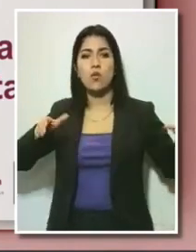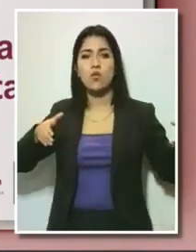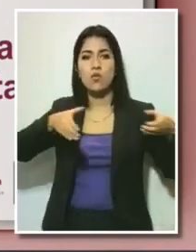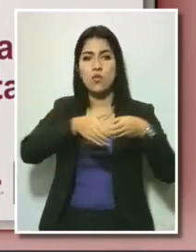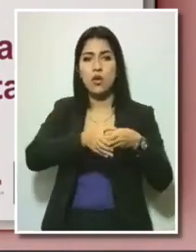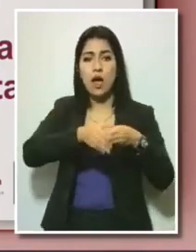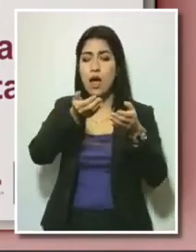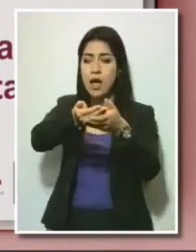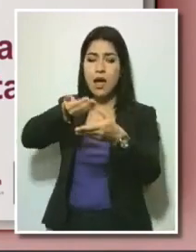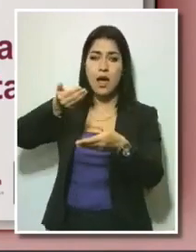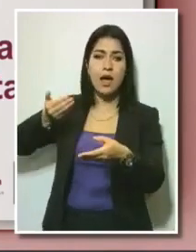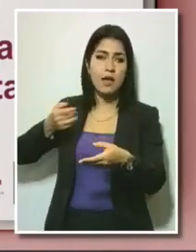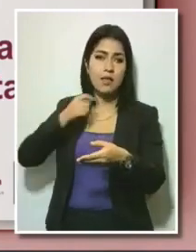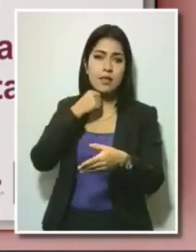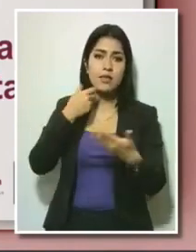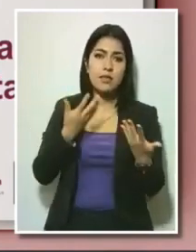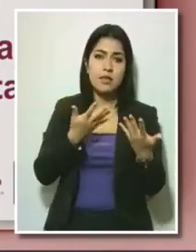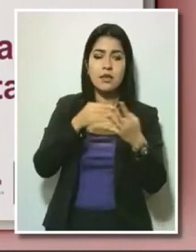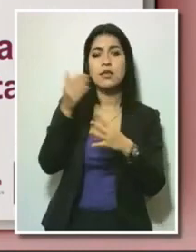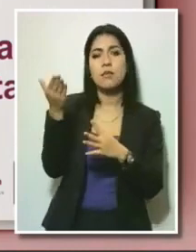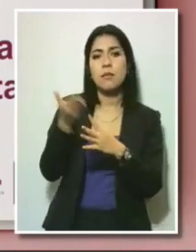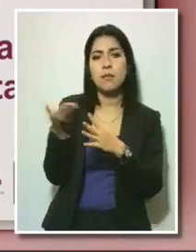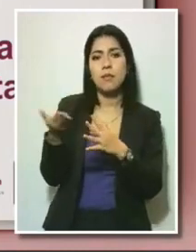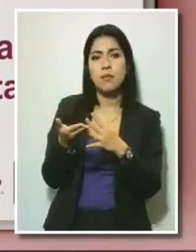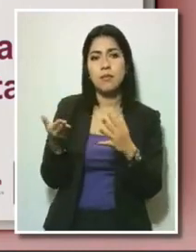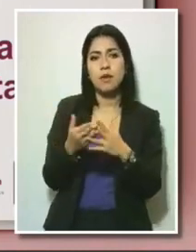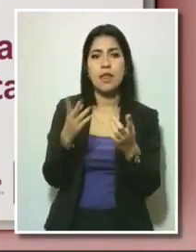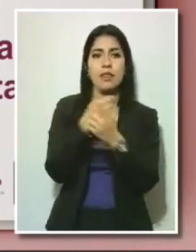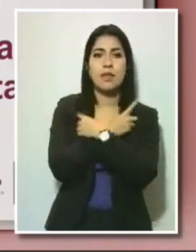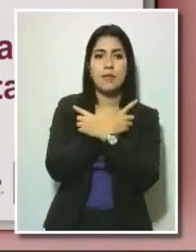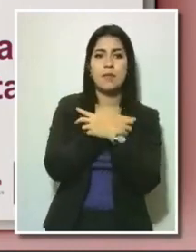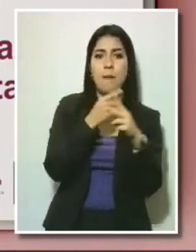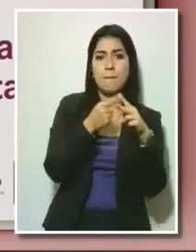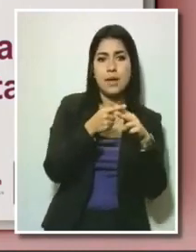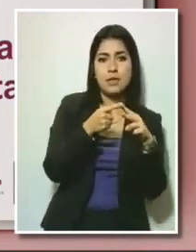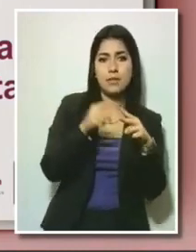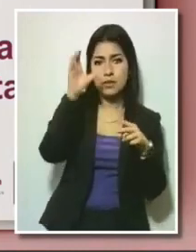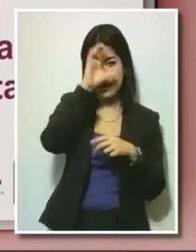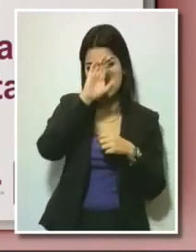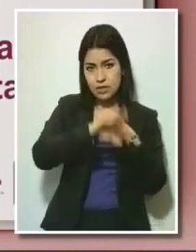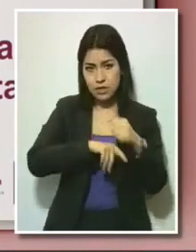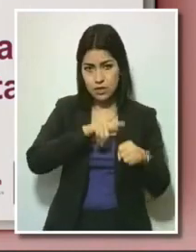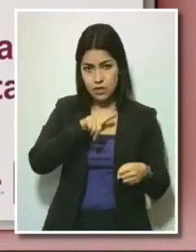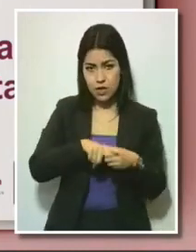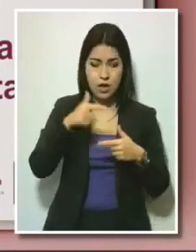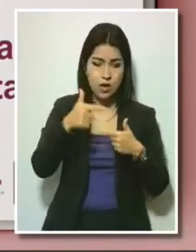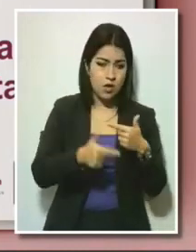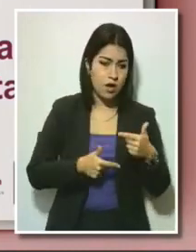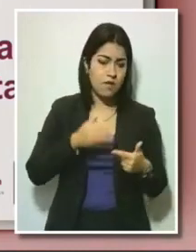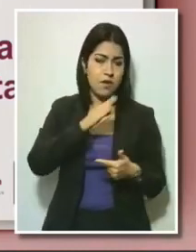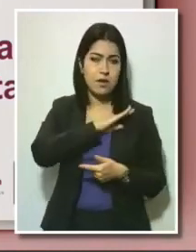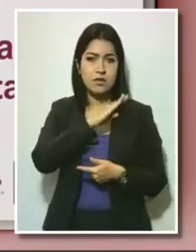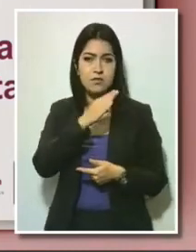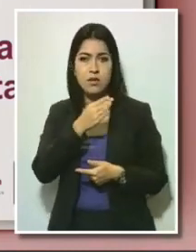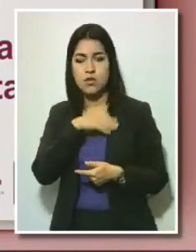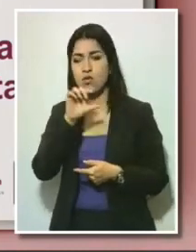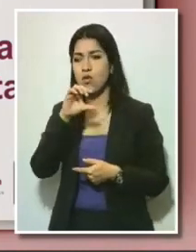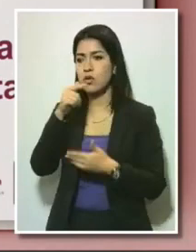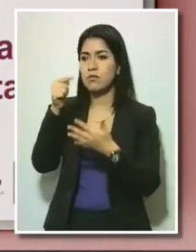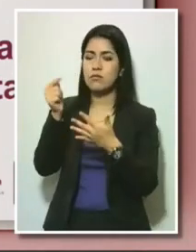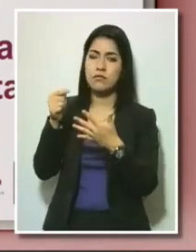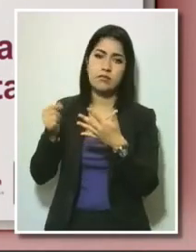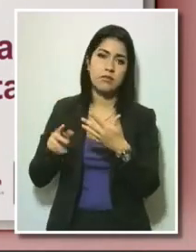conocimientos antes se fragmentaban por disciplinas: matemáticas, ciencias naturales, geografía, español, historia, entre otras. Es decir, tú, niño,